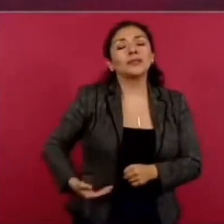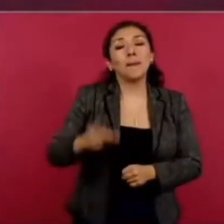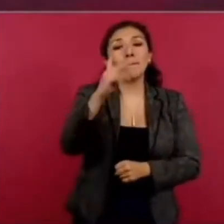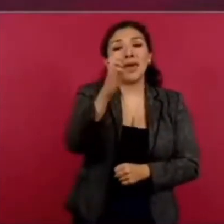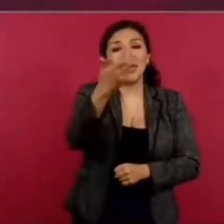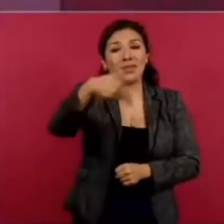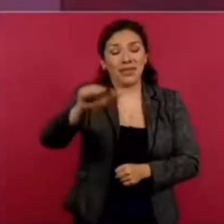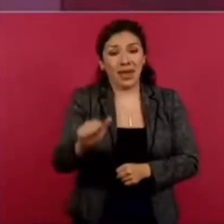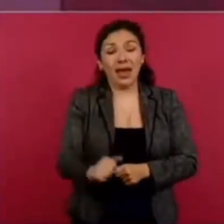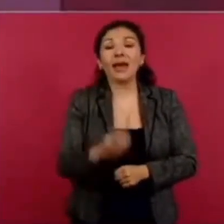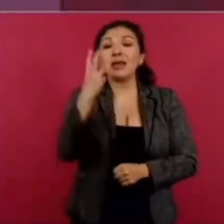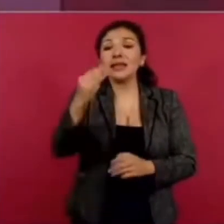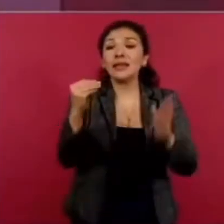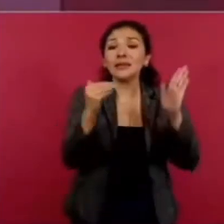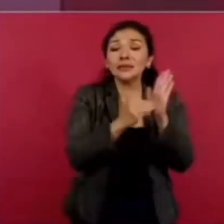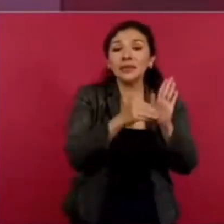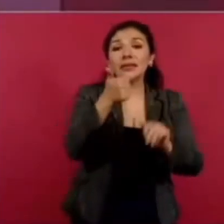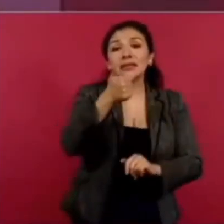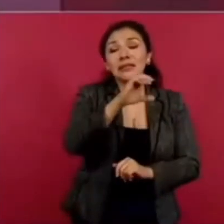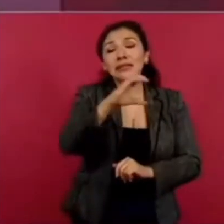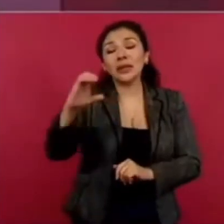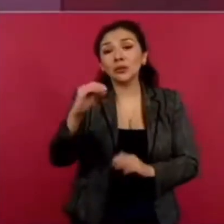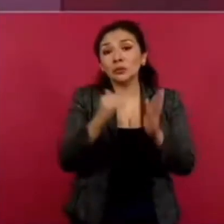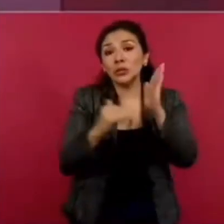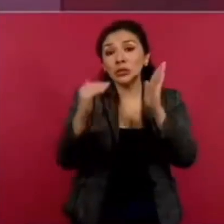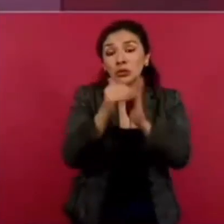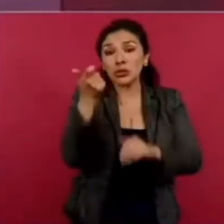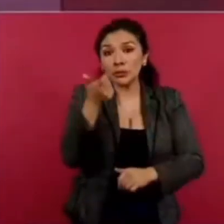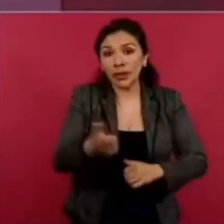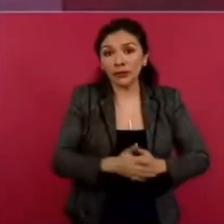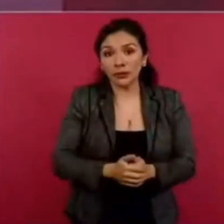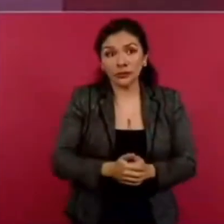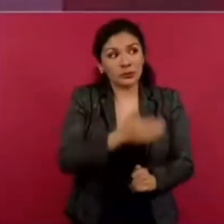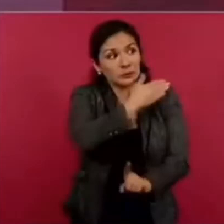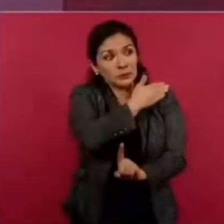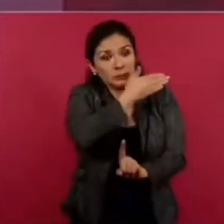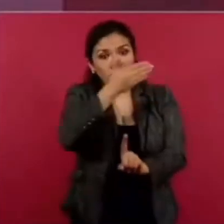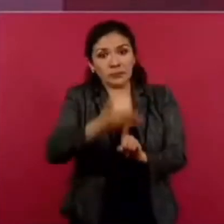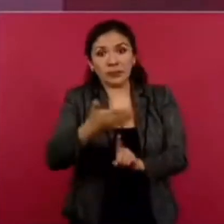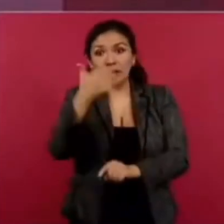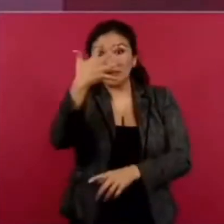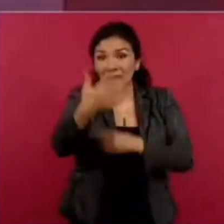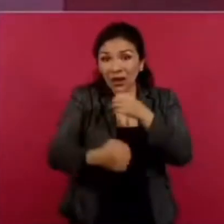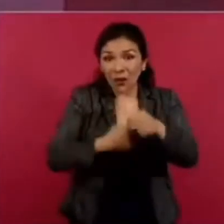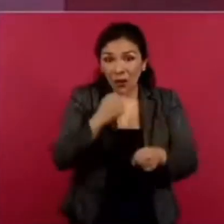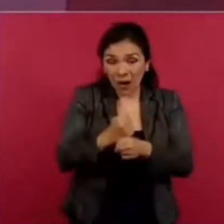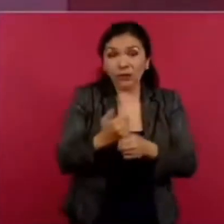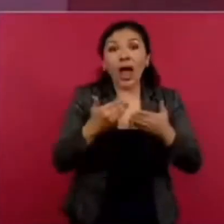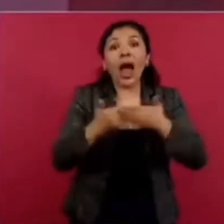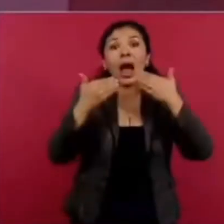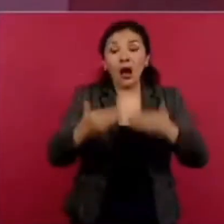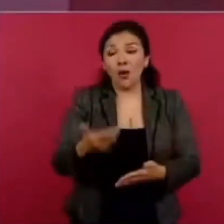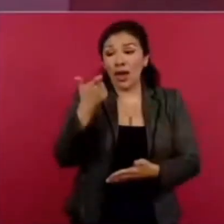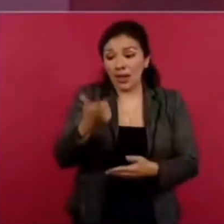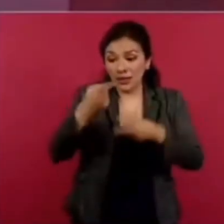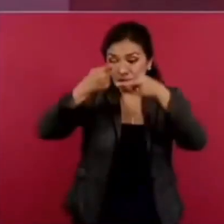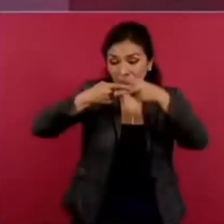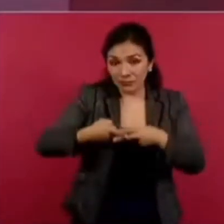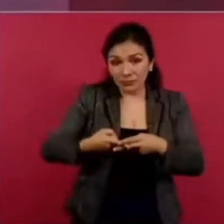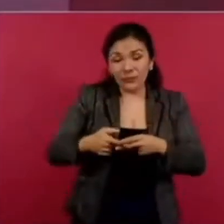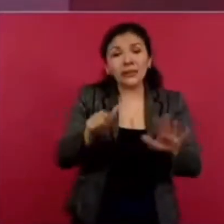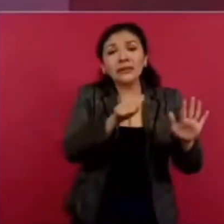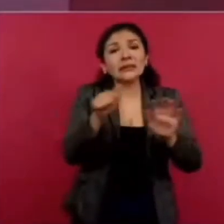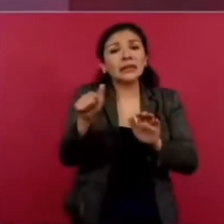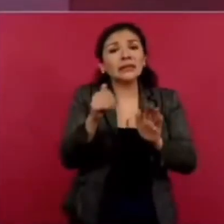3.600 millones de pesos. Han pasado 5 años y el presupuesto ahora son